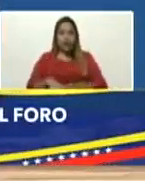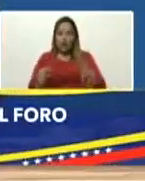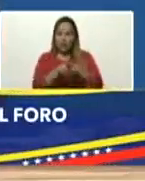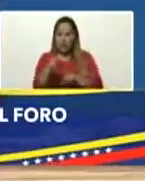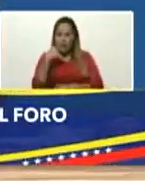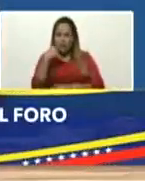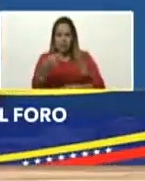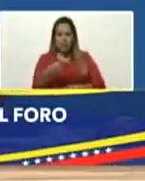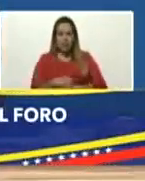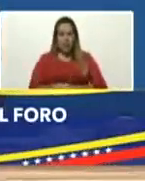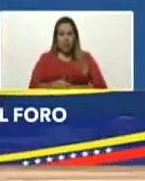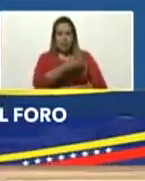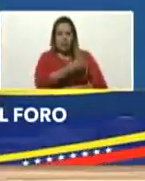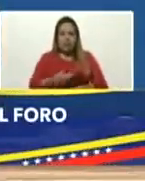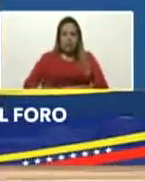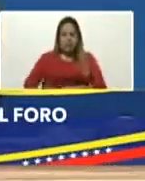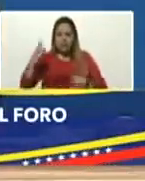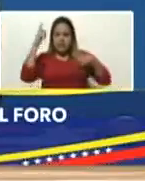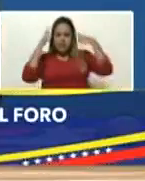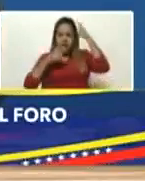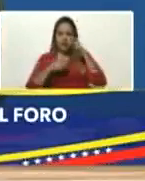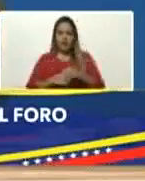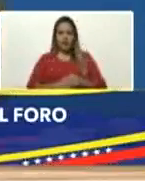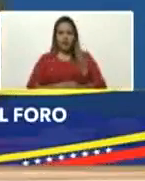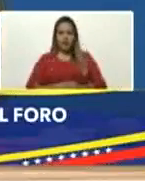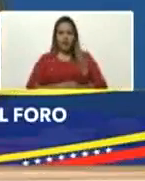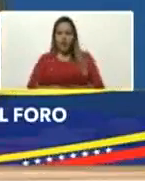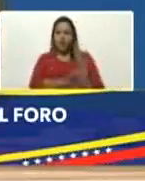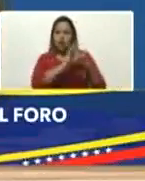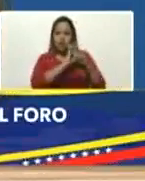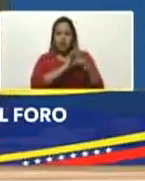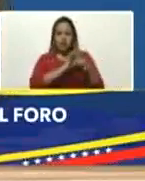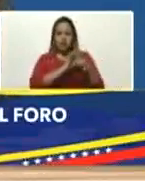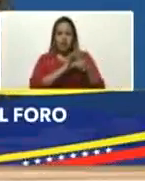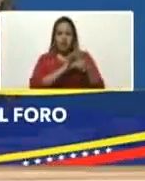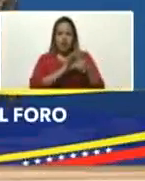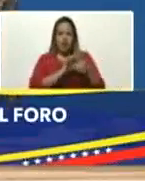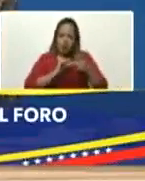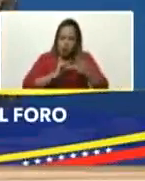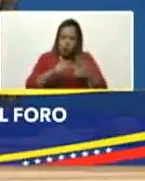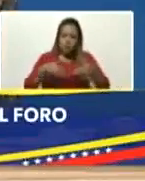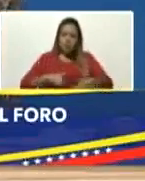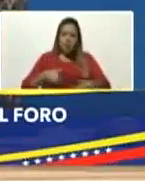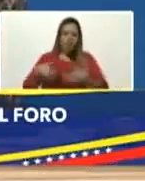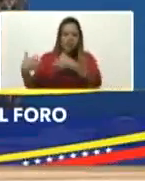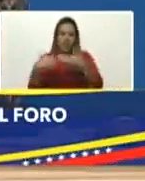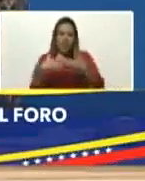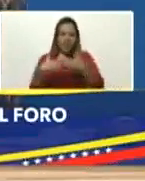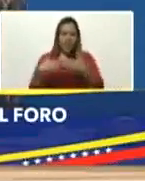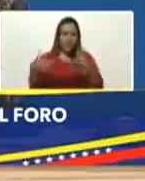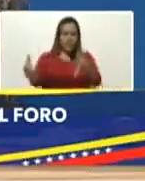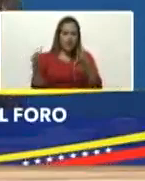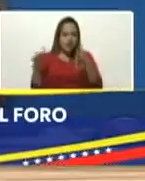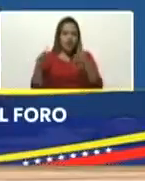el presidente Chávez, es unidad, lucha, batalla y